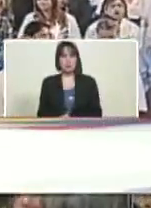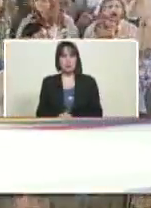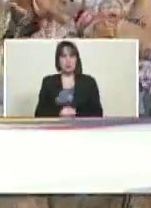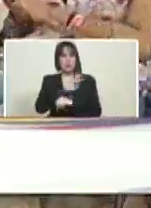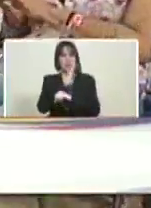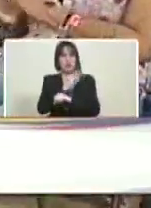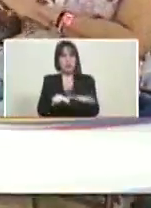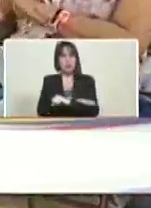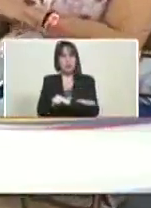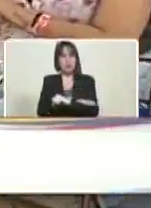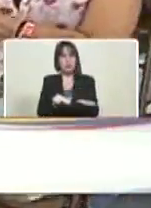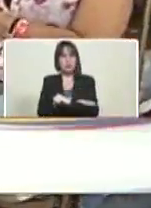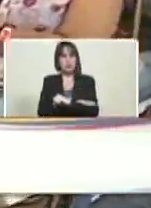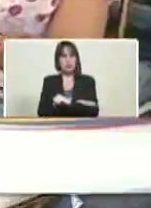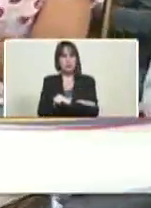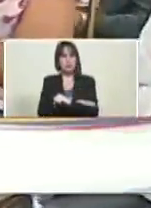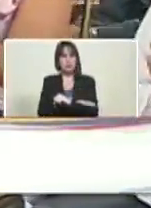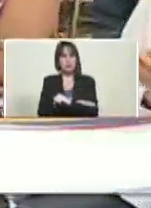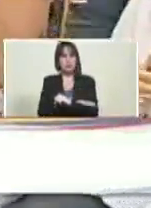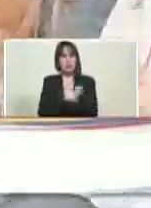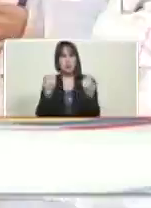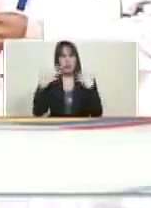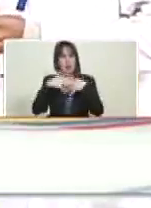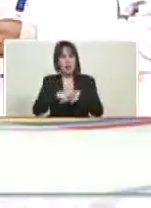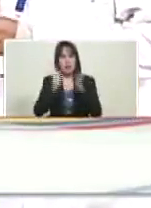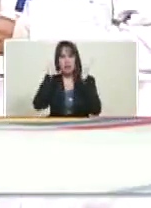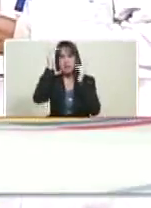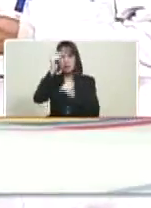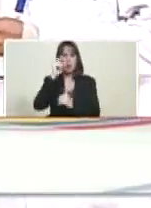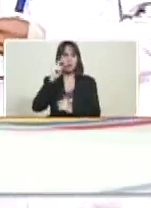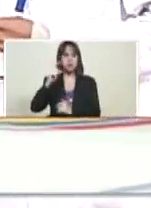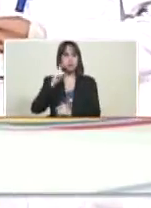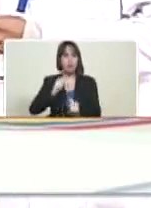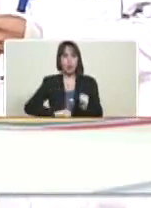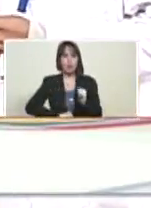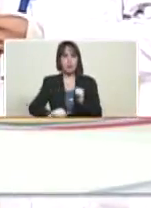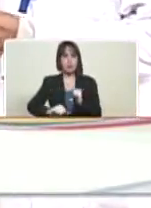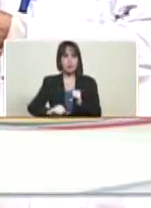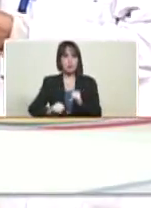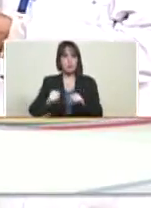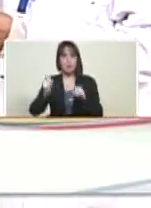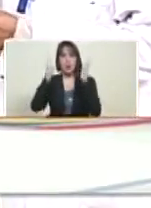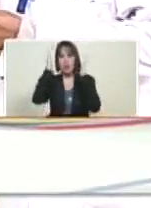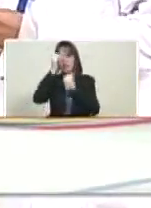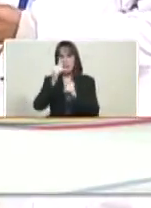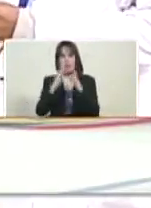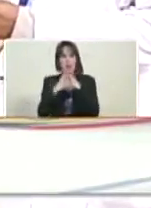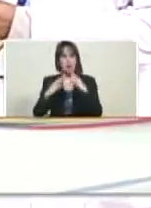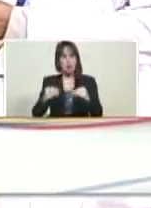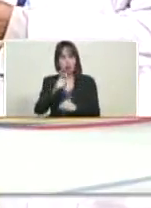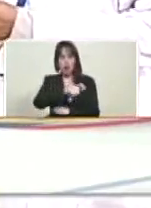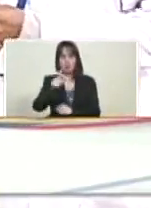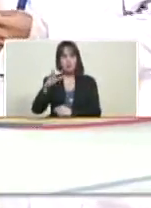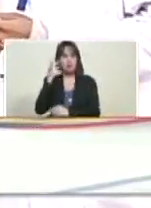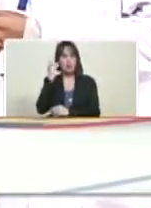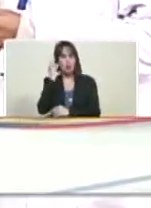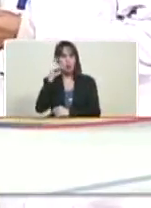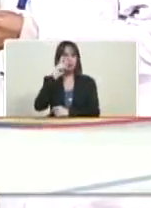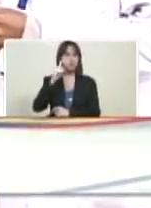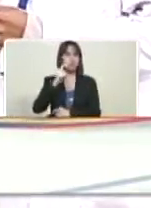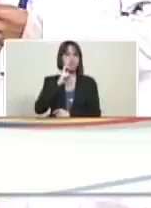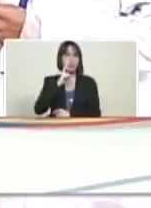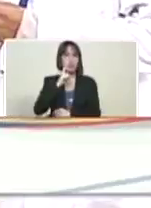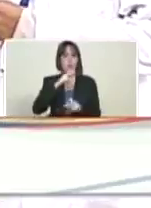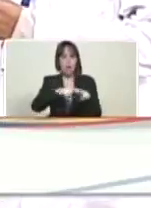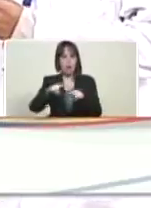Fortalecer la red de atención materno-infantil para atender a todas nuestras gestantes y hasta y en nuestra población